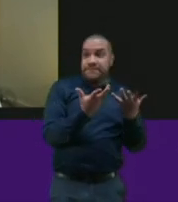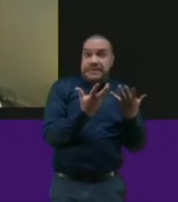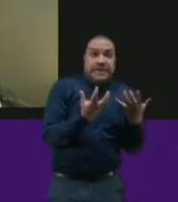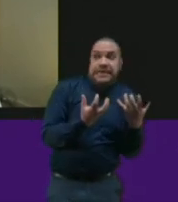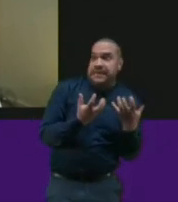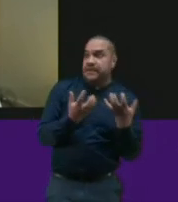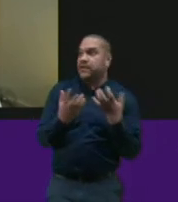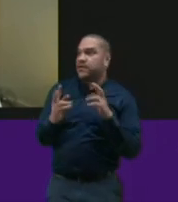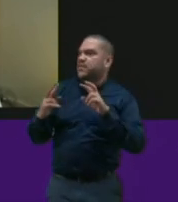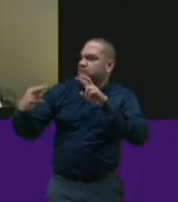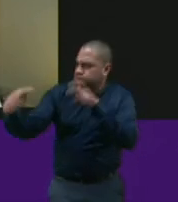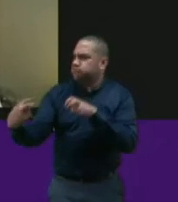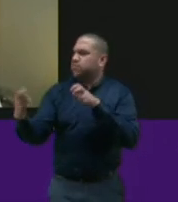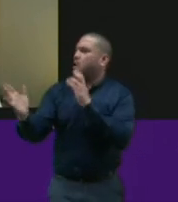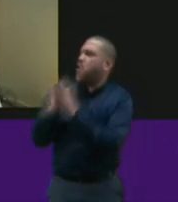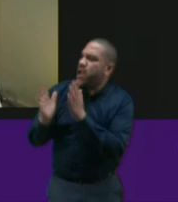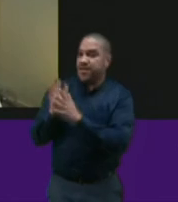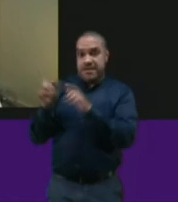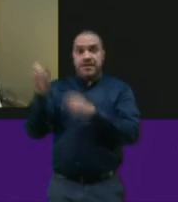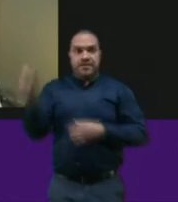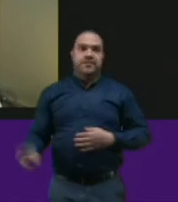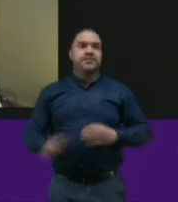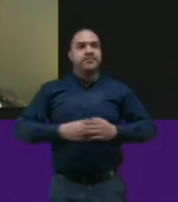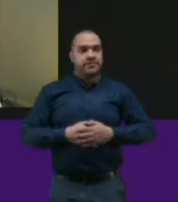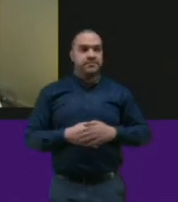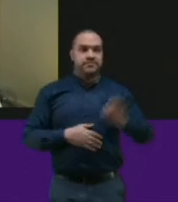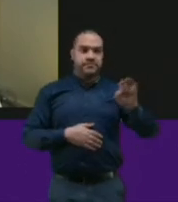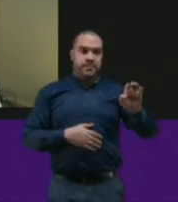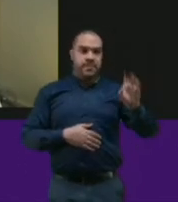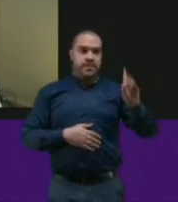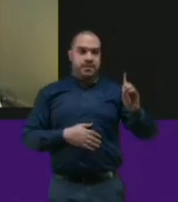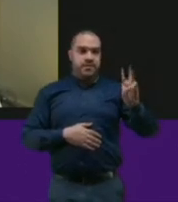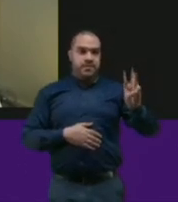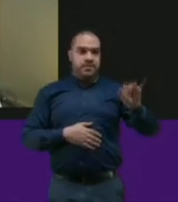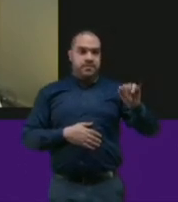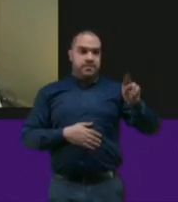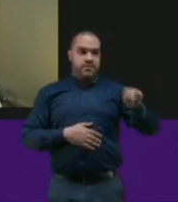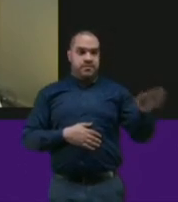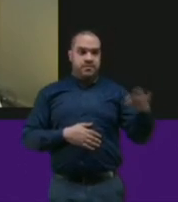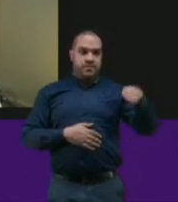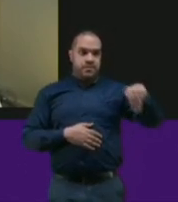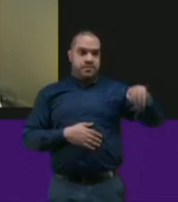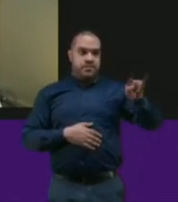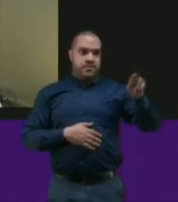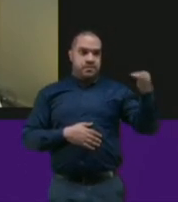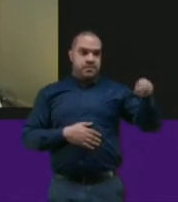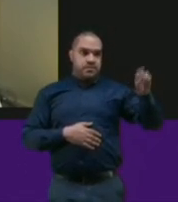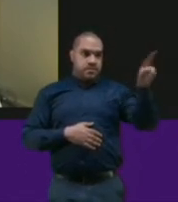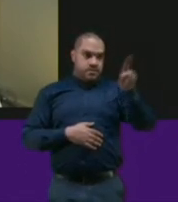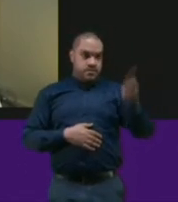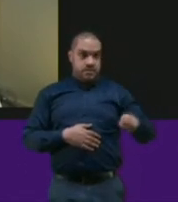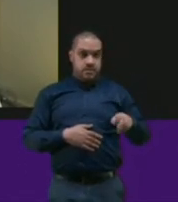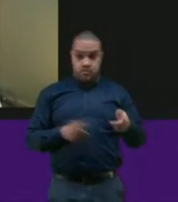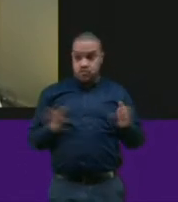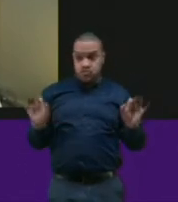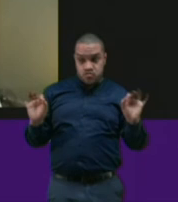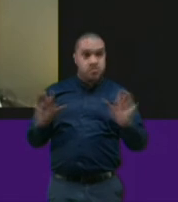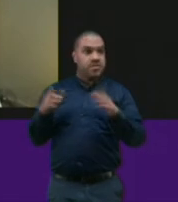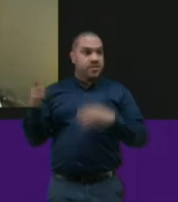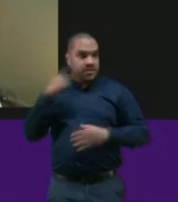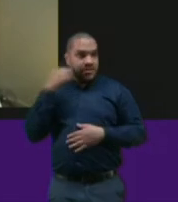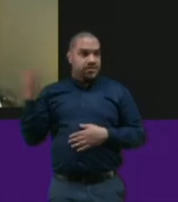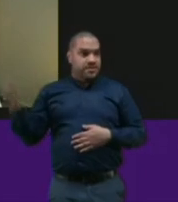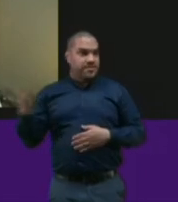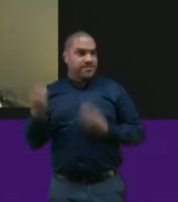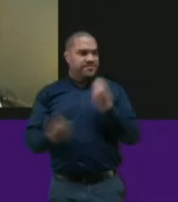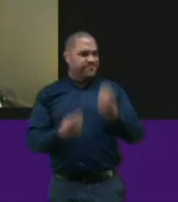este caso fue Edwin Muñoz, el de buenas, que le tocó a este hombre para que le saques mucho, mucho jugo,